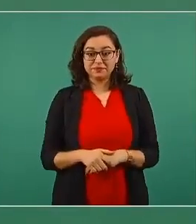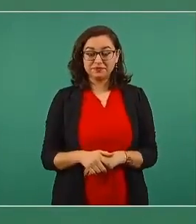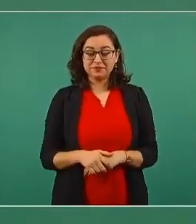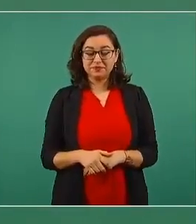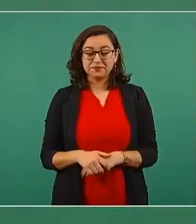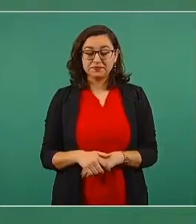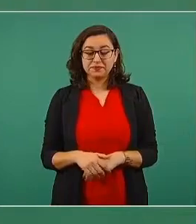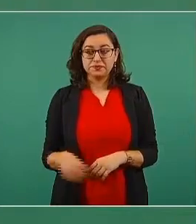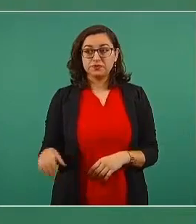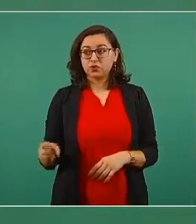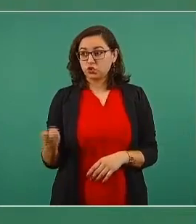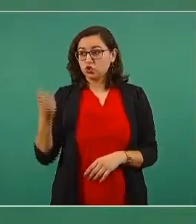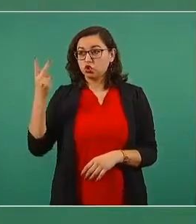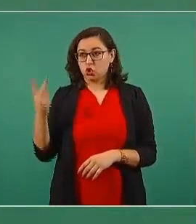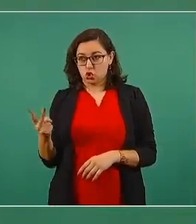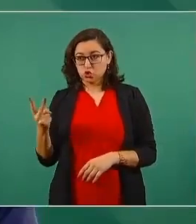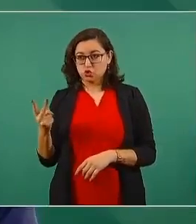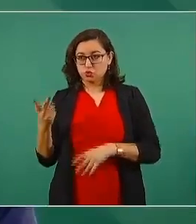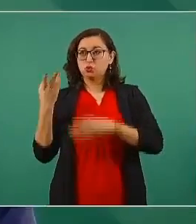dejaron 2,